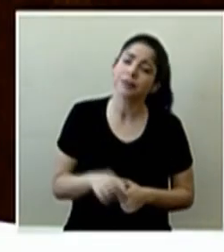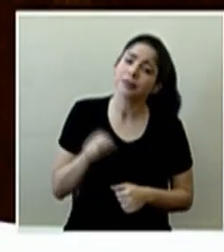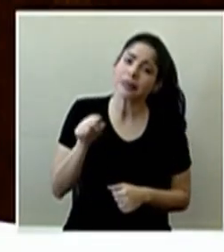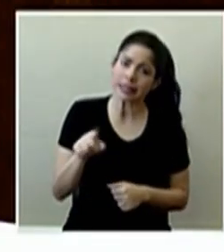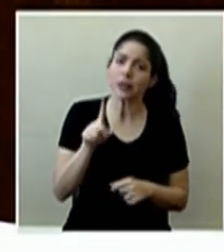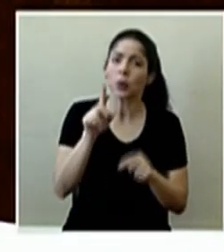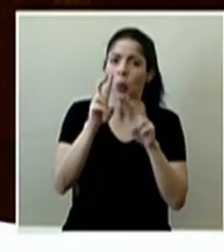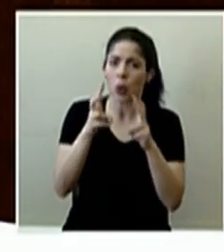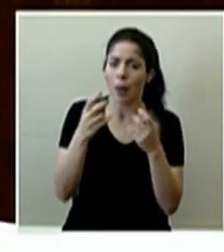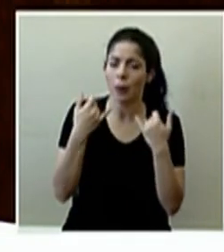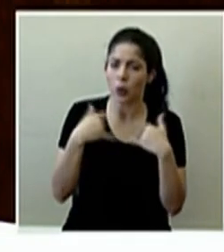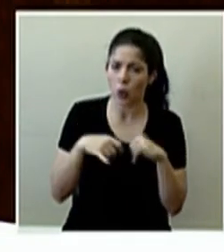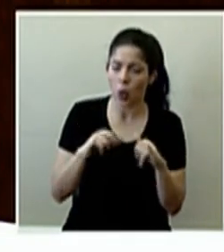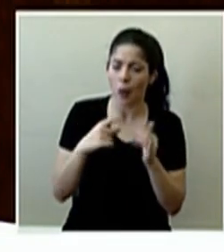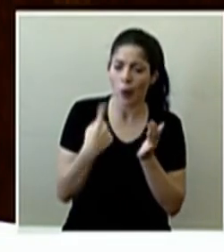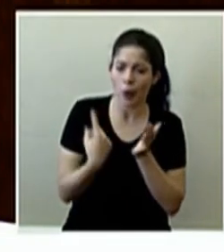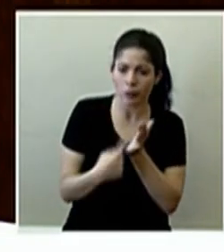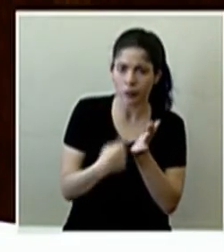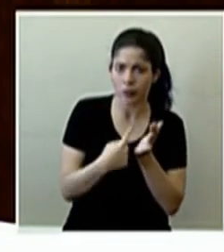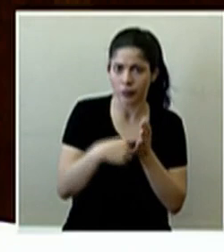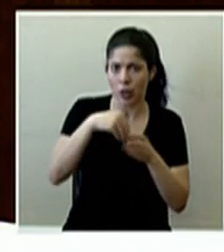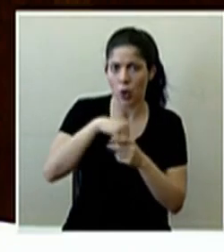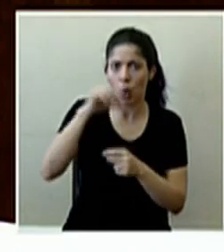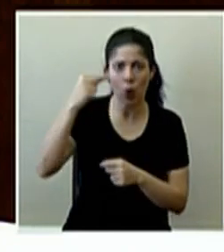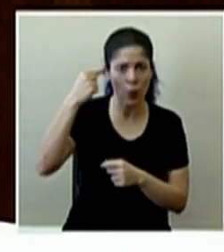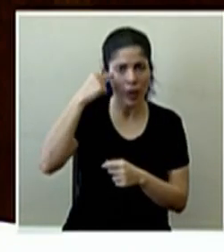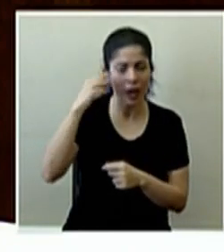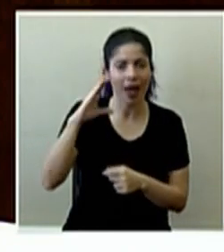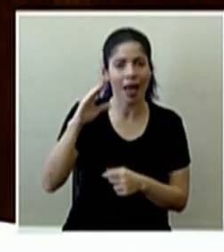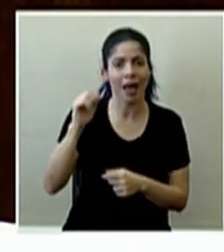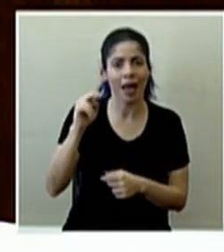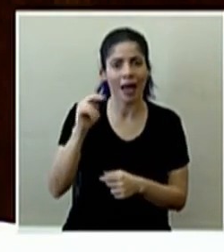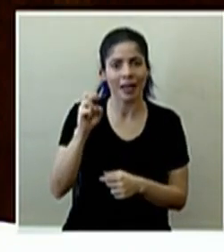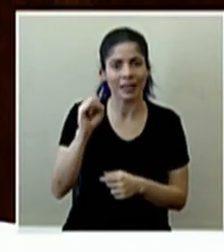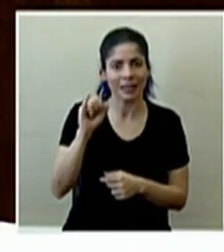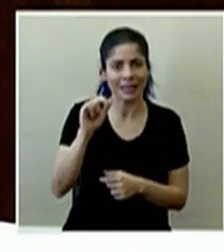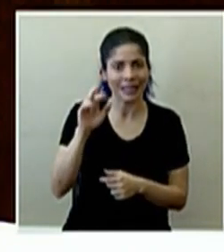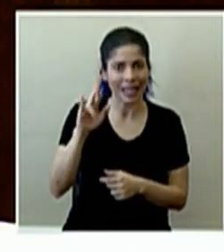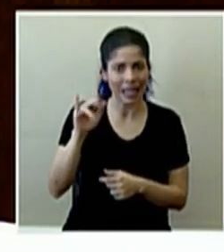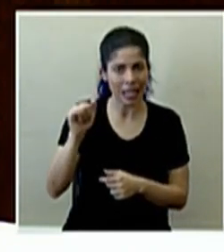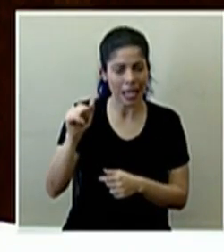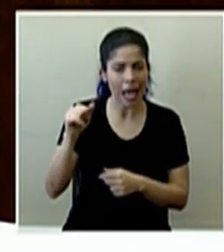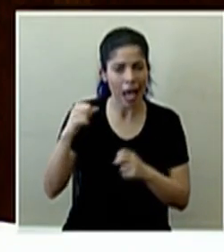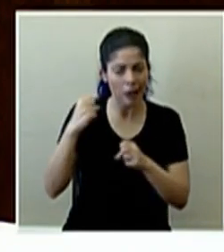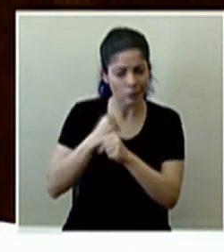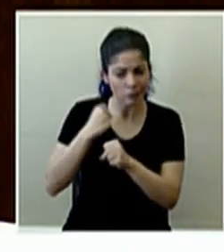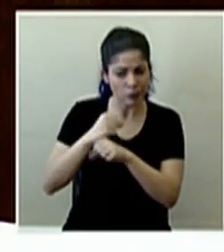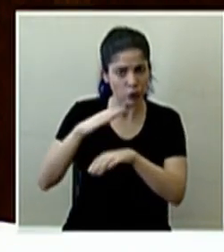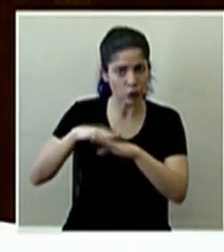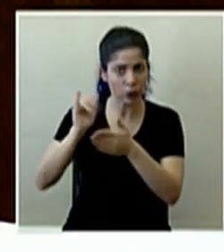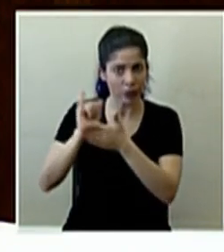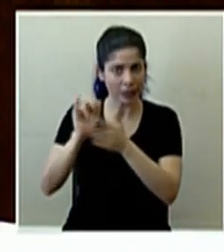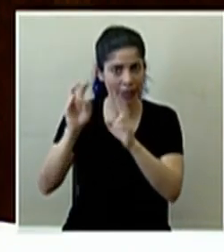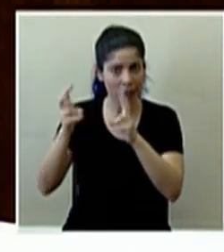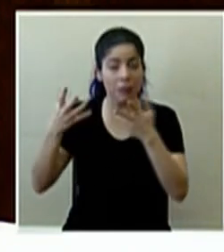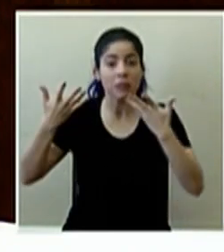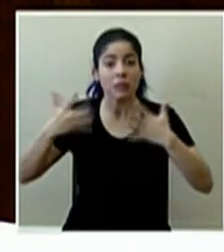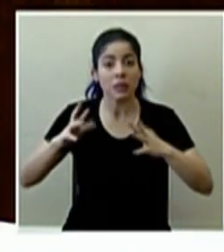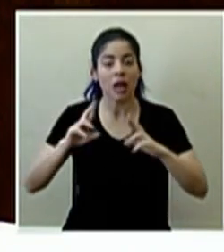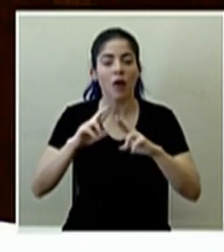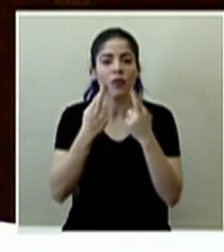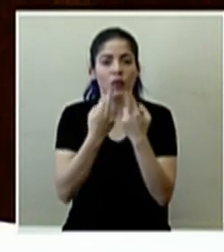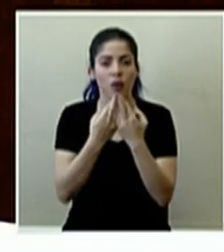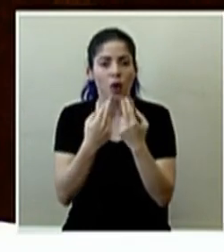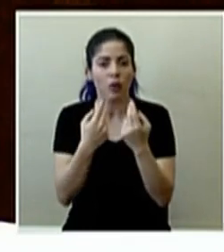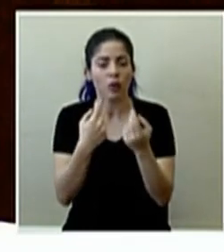está valorando a nivel de gobierno, es decir, la Cancillería está trabajando en ese sentido. Se han hecho algunas reuniones bilaterales,